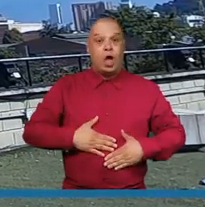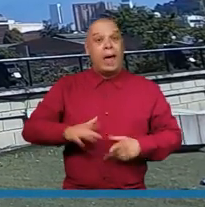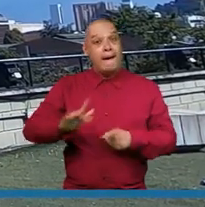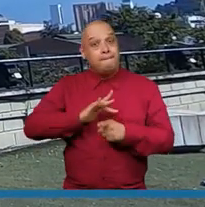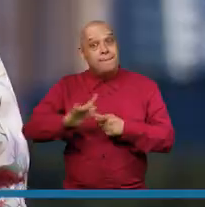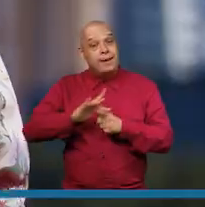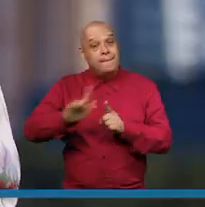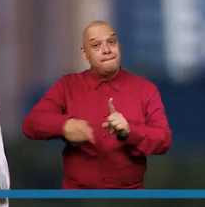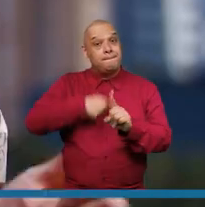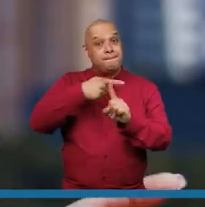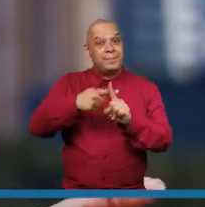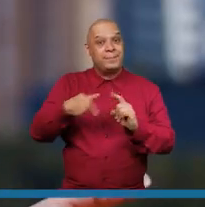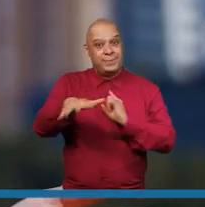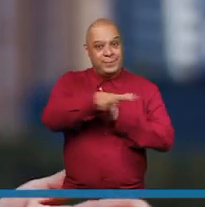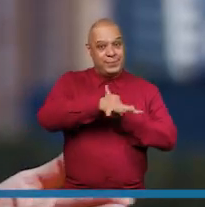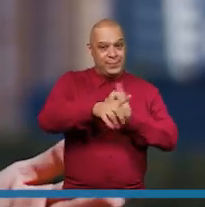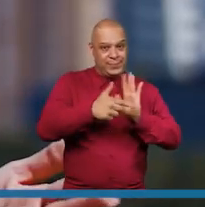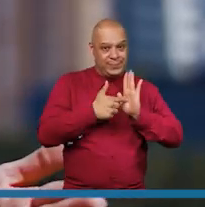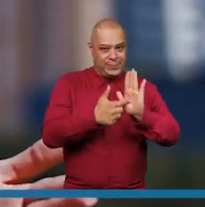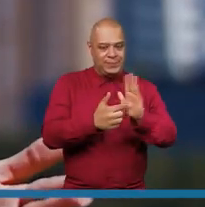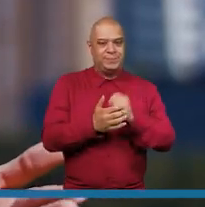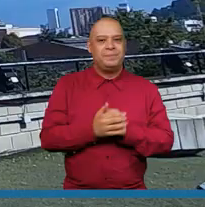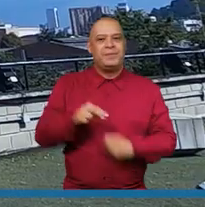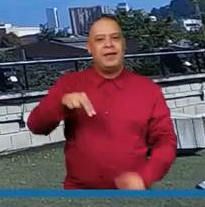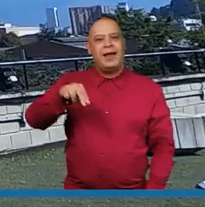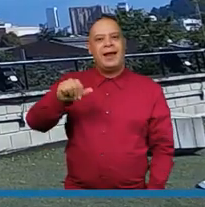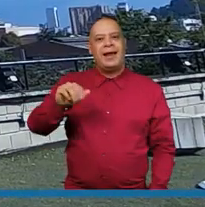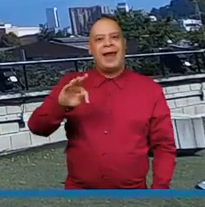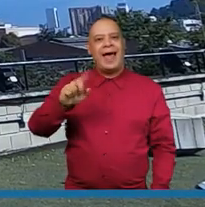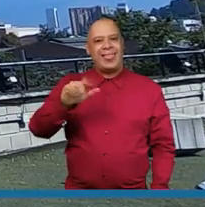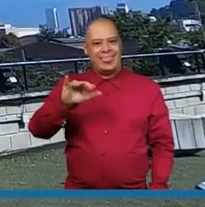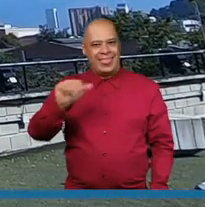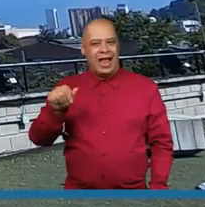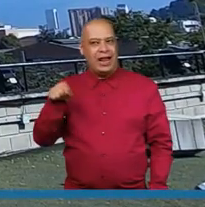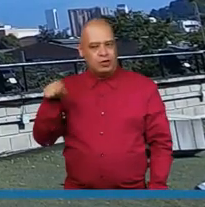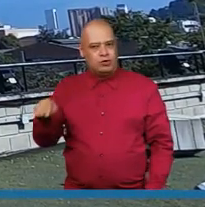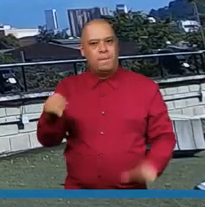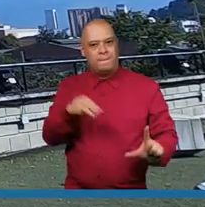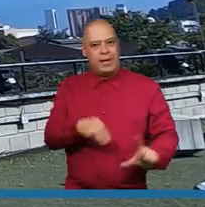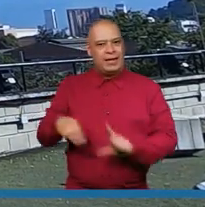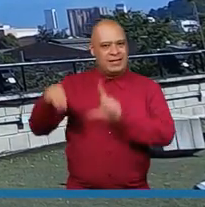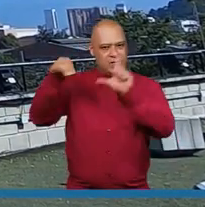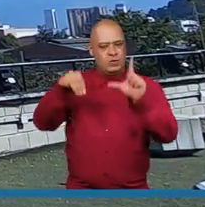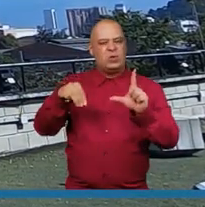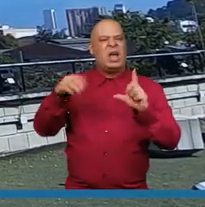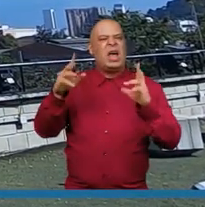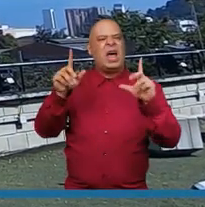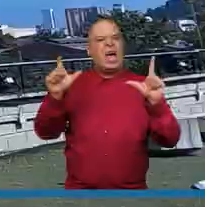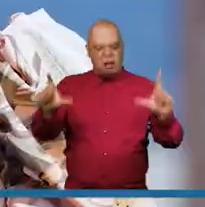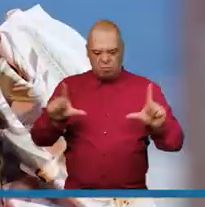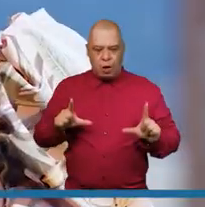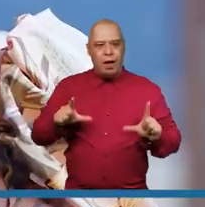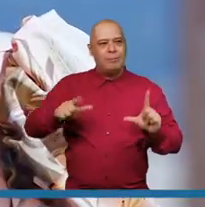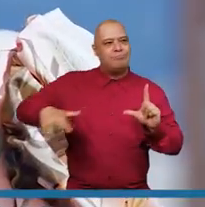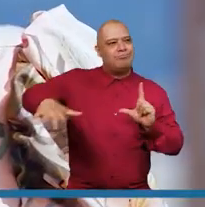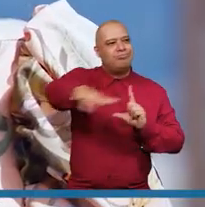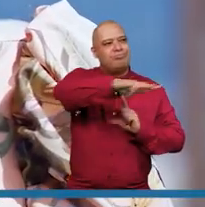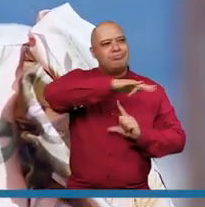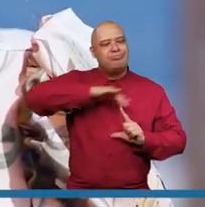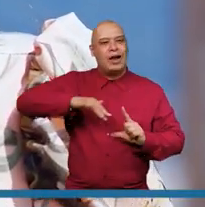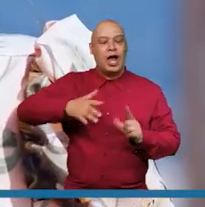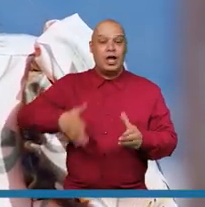buenas prácticas, también las conocemos en Área Sostenible. Hablamos con Natalia Castaño, magíster en Paisaje, Medio Ambiente y